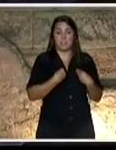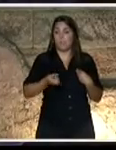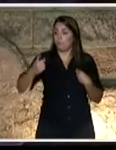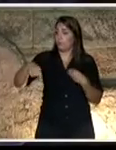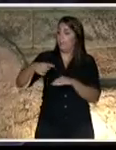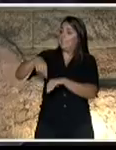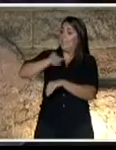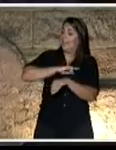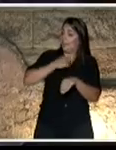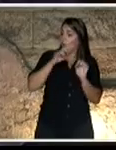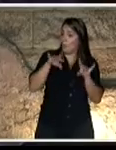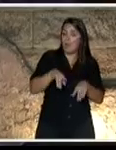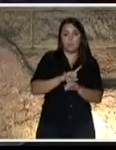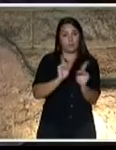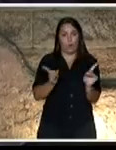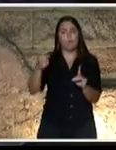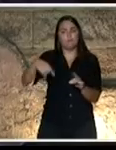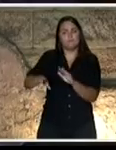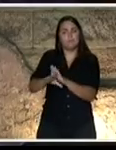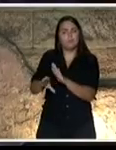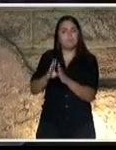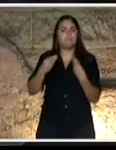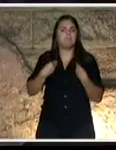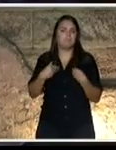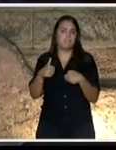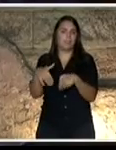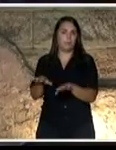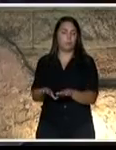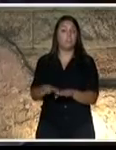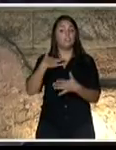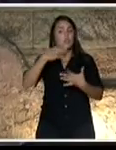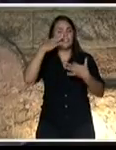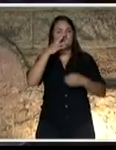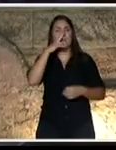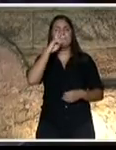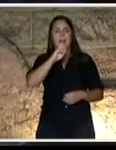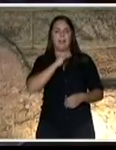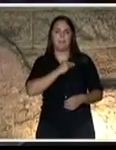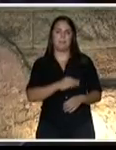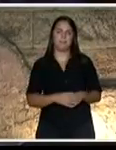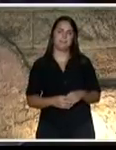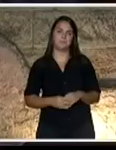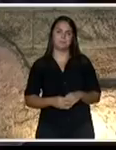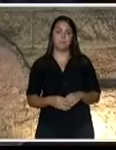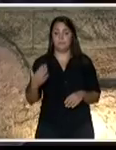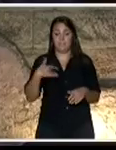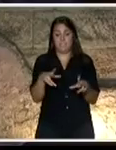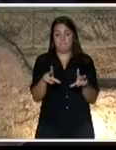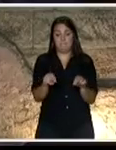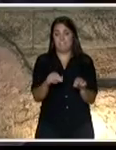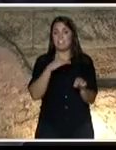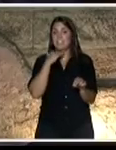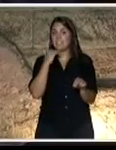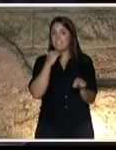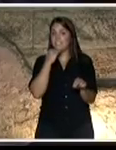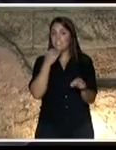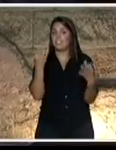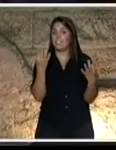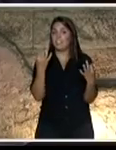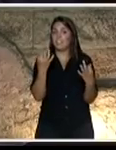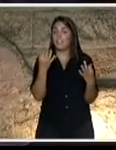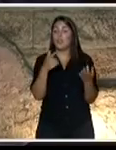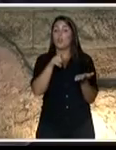yo, lo podéis continuar. Os aseguro que merece la pena. Y finalizo ya con la lengua que